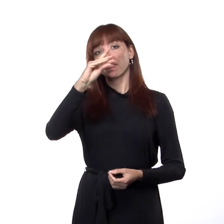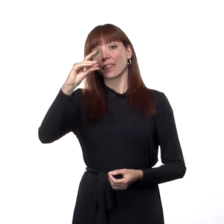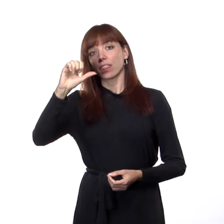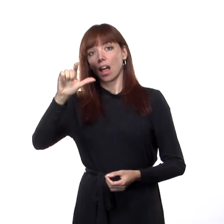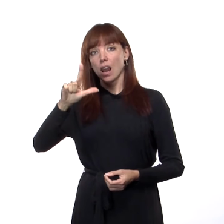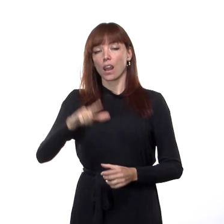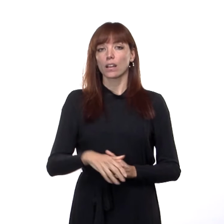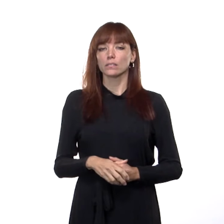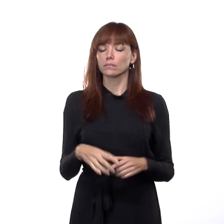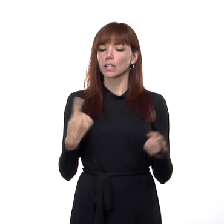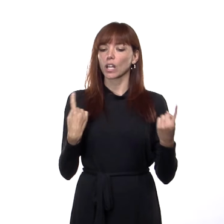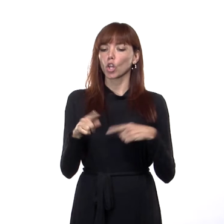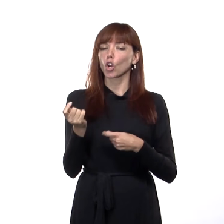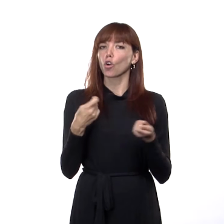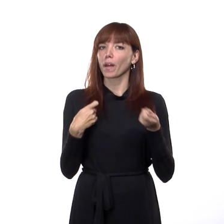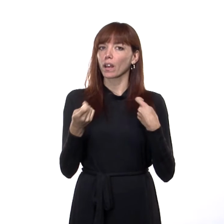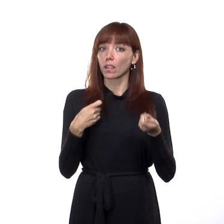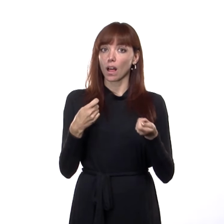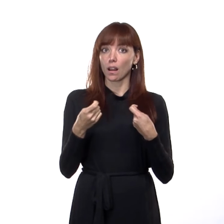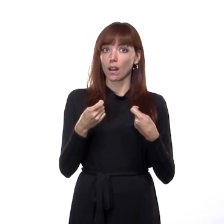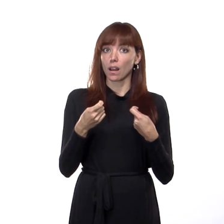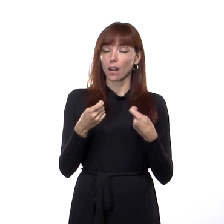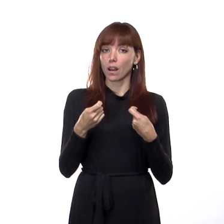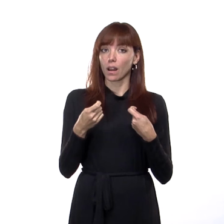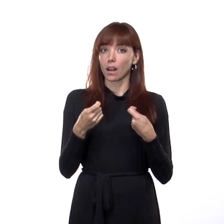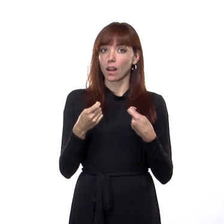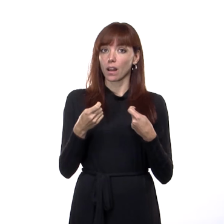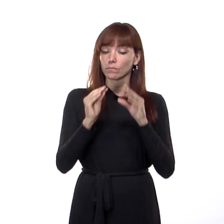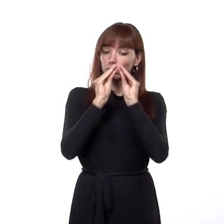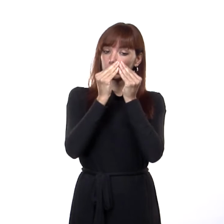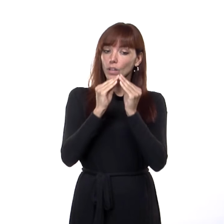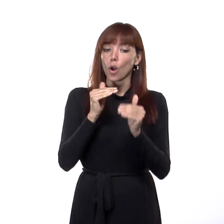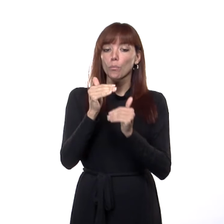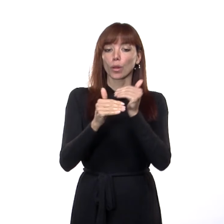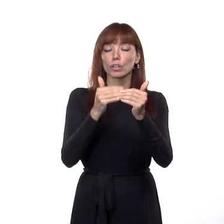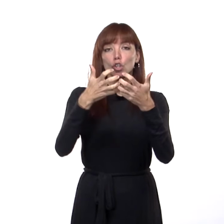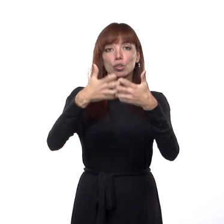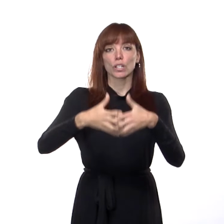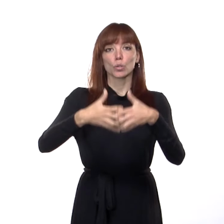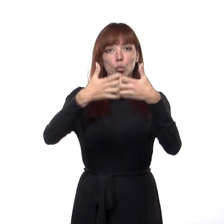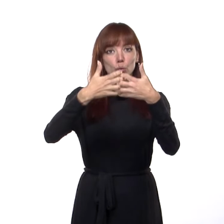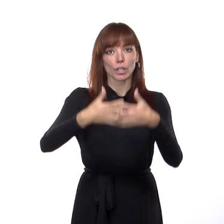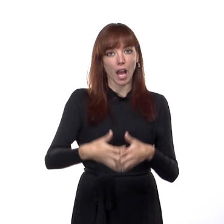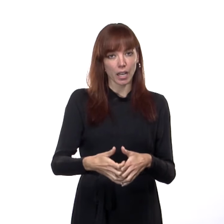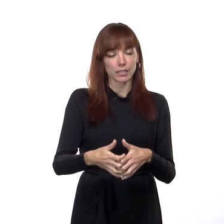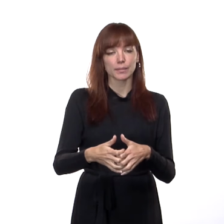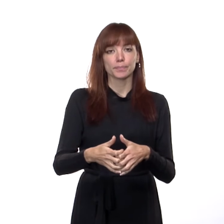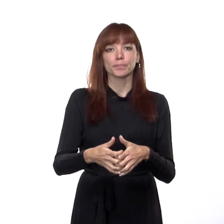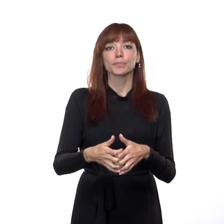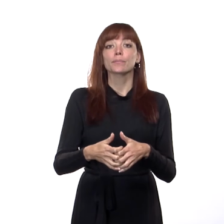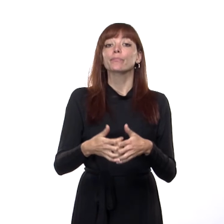director comercial de automatización en procesos industriales en schneider electric